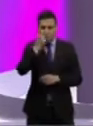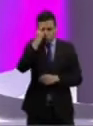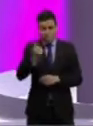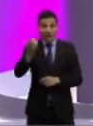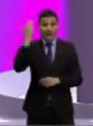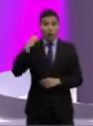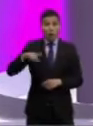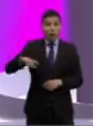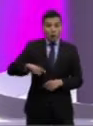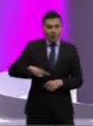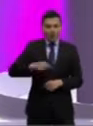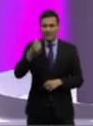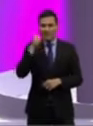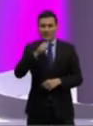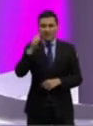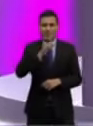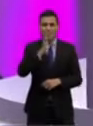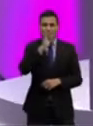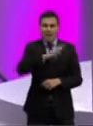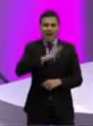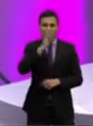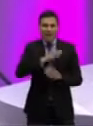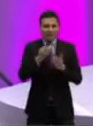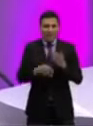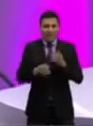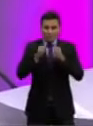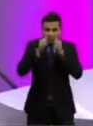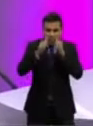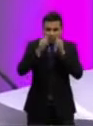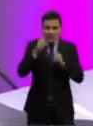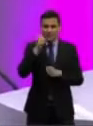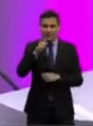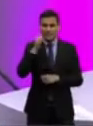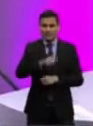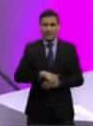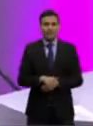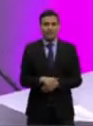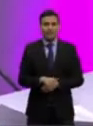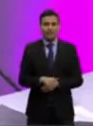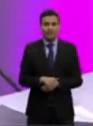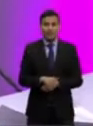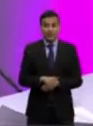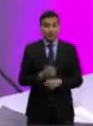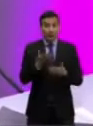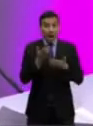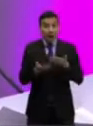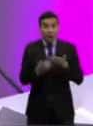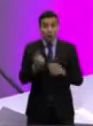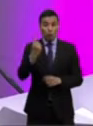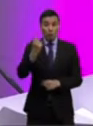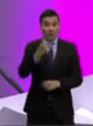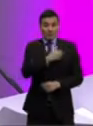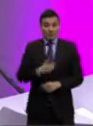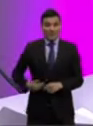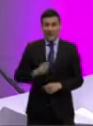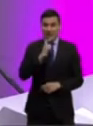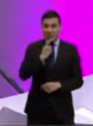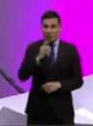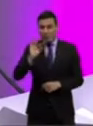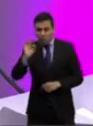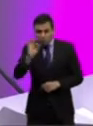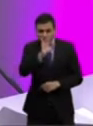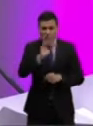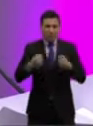ciudadano, nos han quedado a deber, pero ninguno había ocasionado la división de clases, tanto encono y enojo entre quienes deberíamos